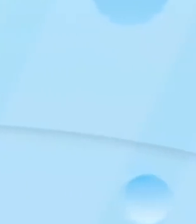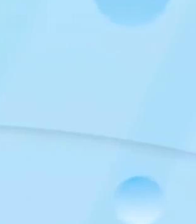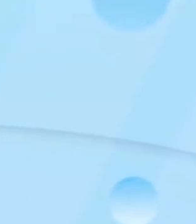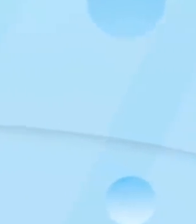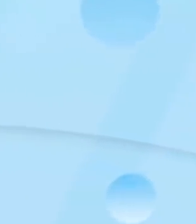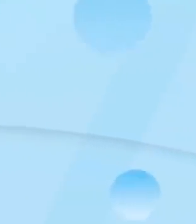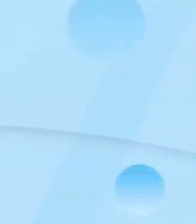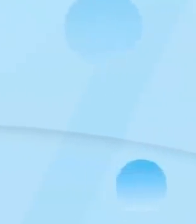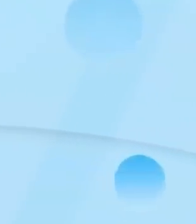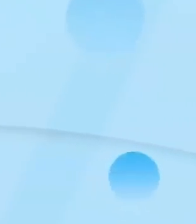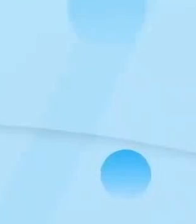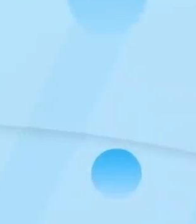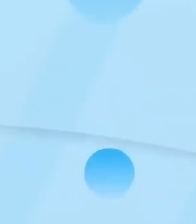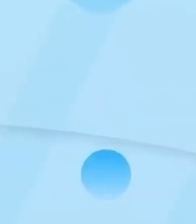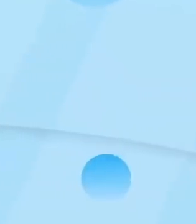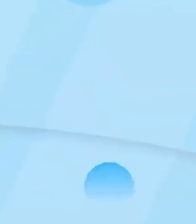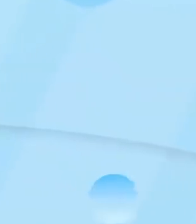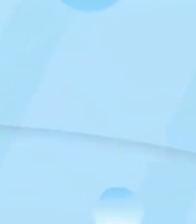sería? ¿Y por qué?